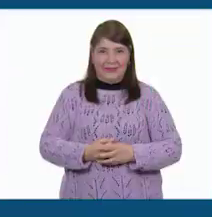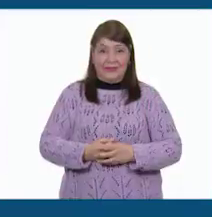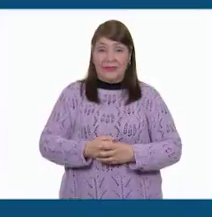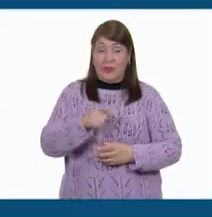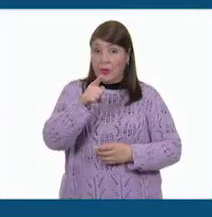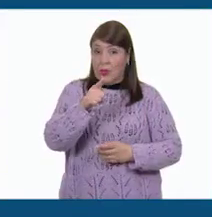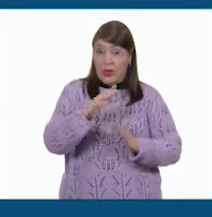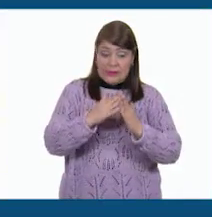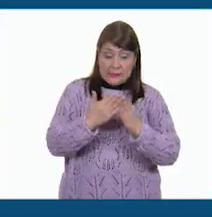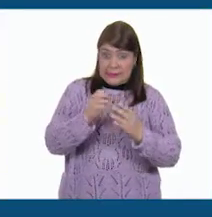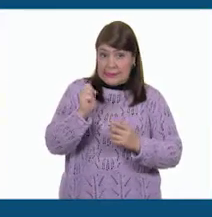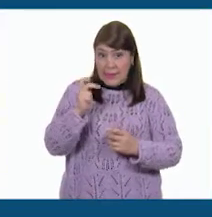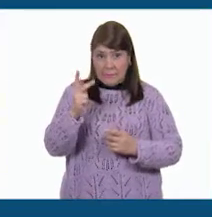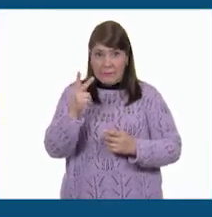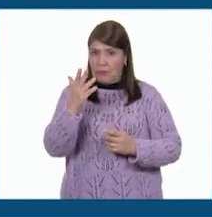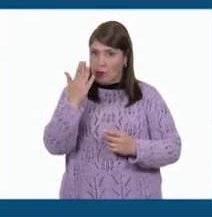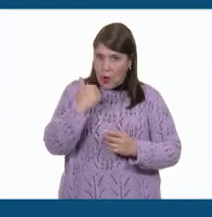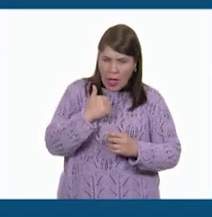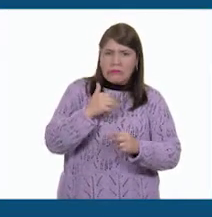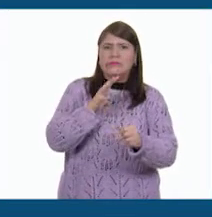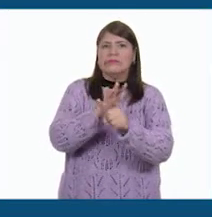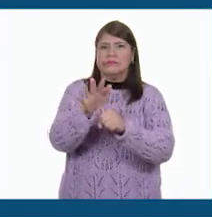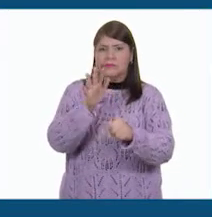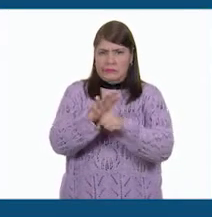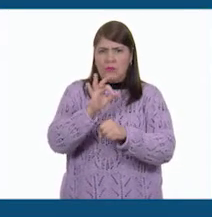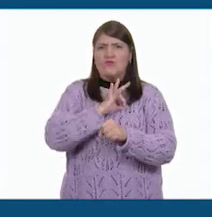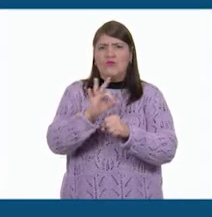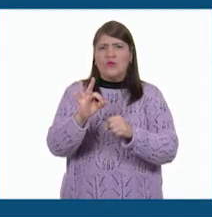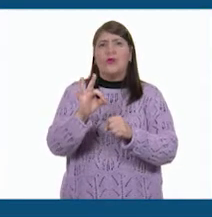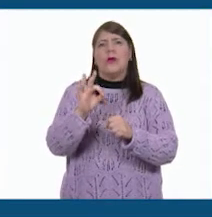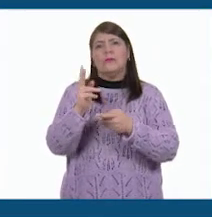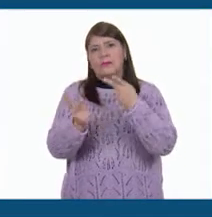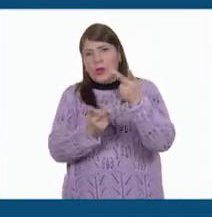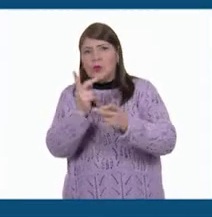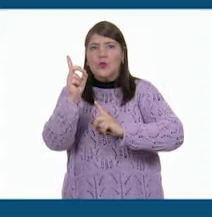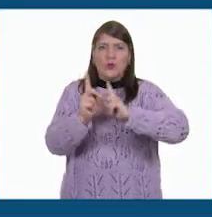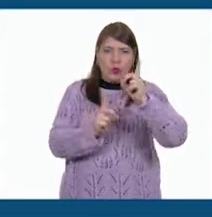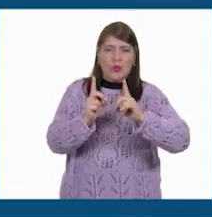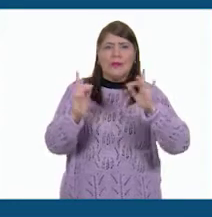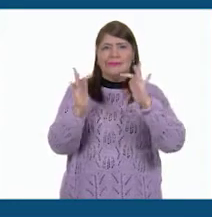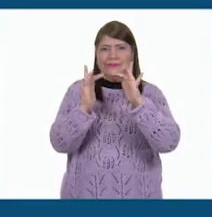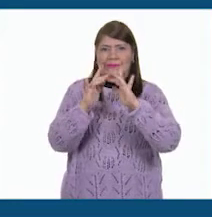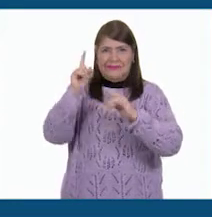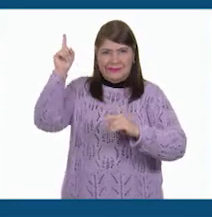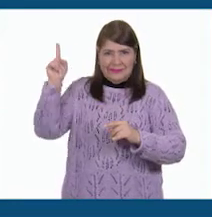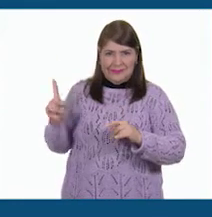Si no tienes el libro de texto o necesitas ayuda para responder las preguntas, contáctanos.